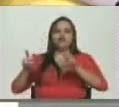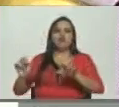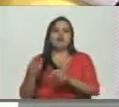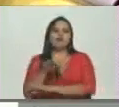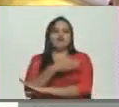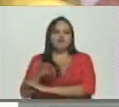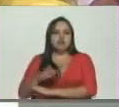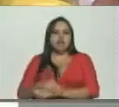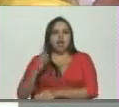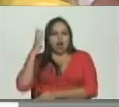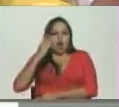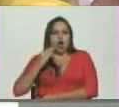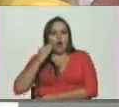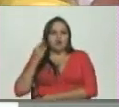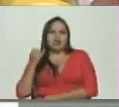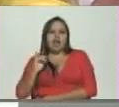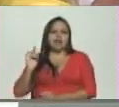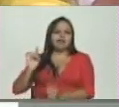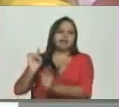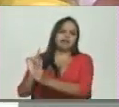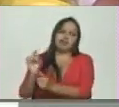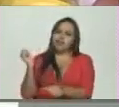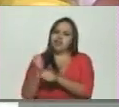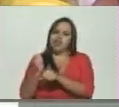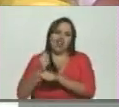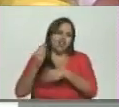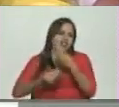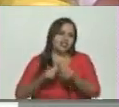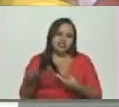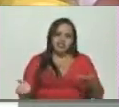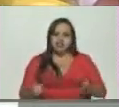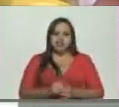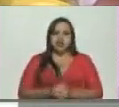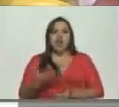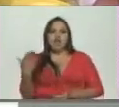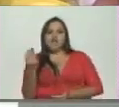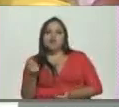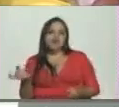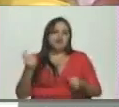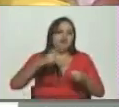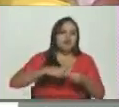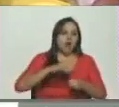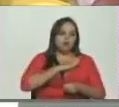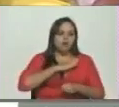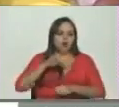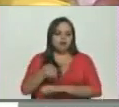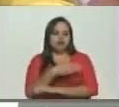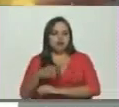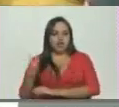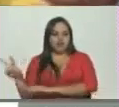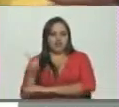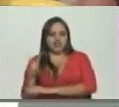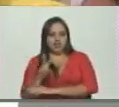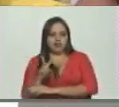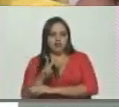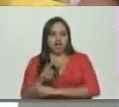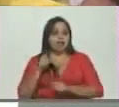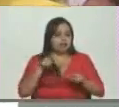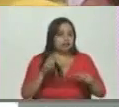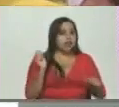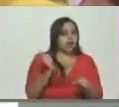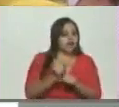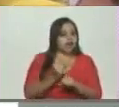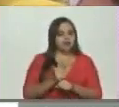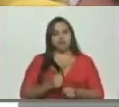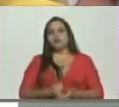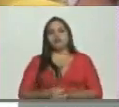Los muchachos pues están haciendo su trabajo, muchos de ellos incorporan elementos de nuestra música venezolana a su trabajo, se han